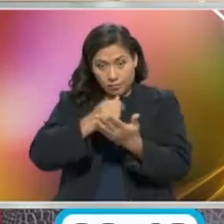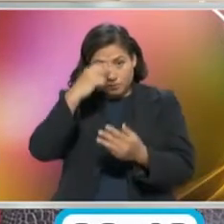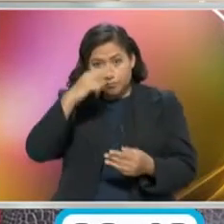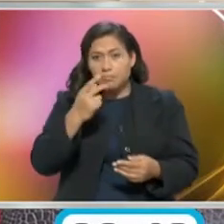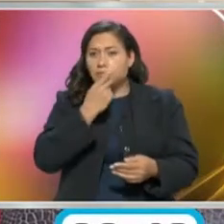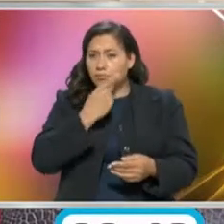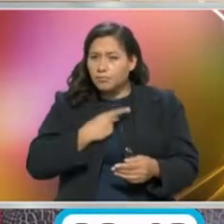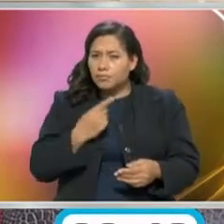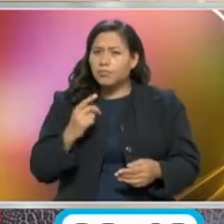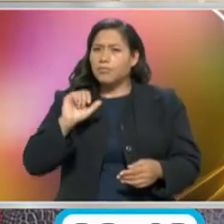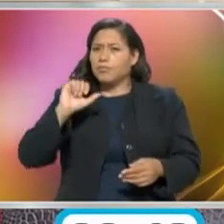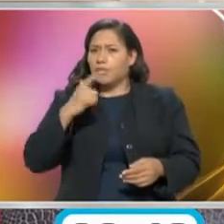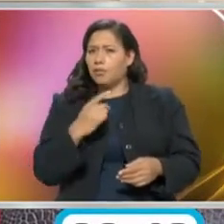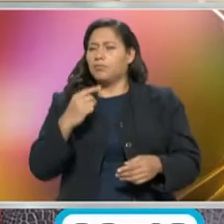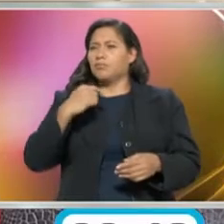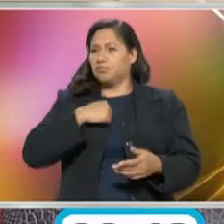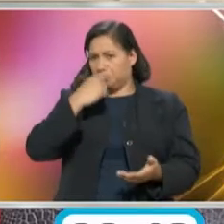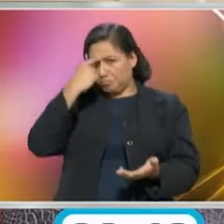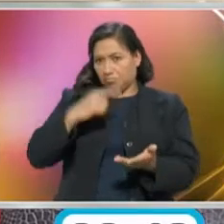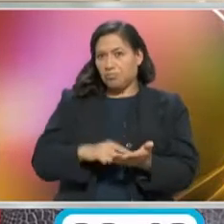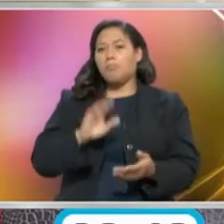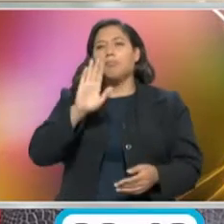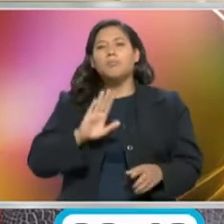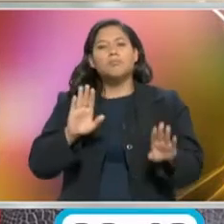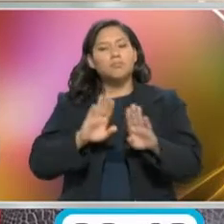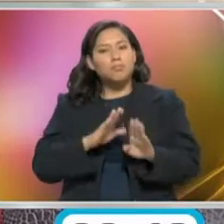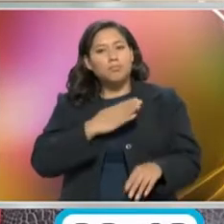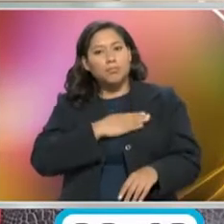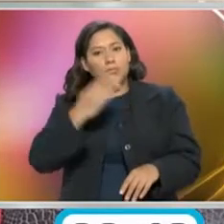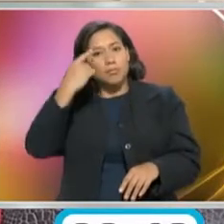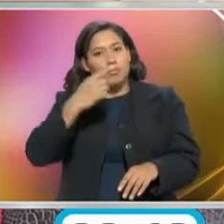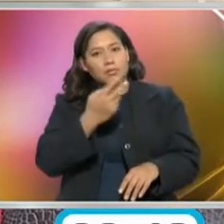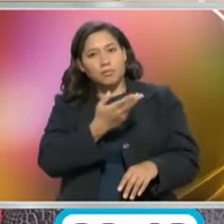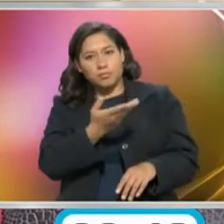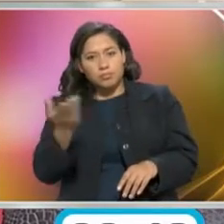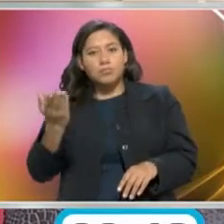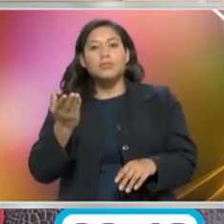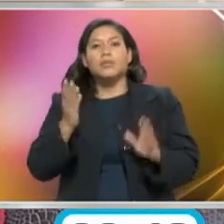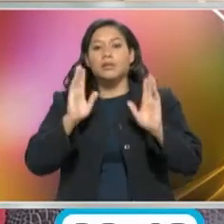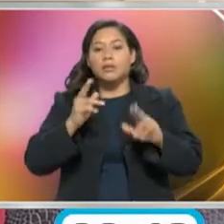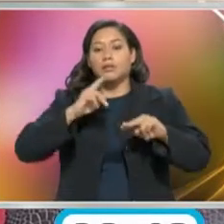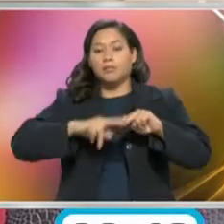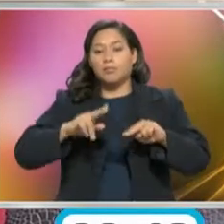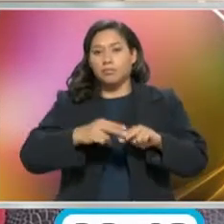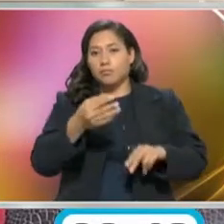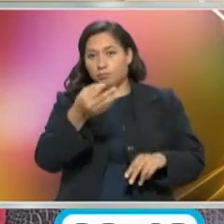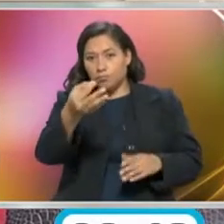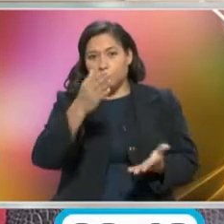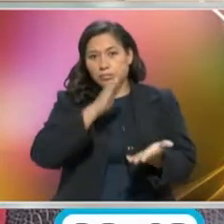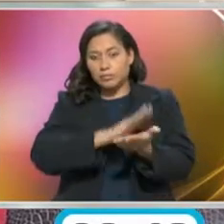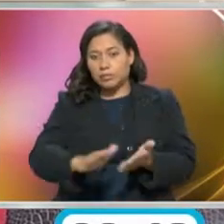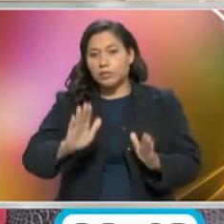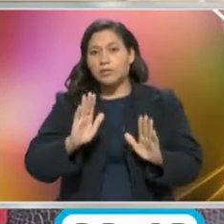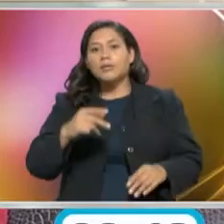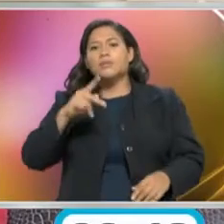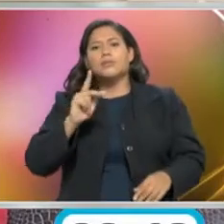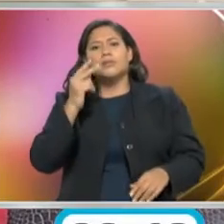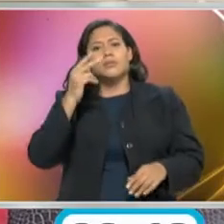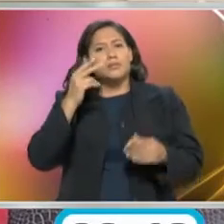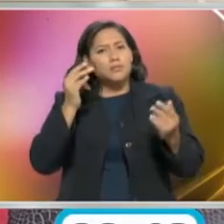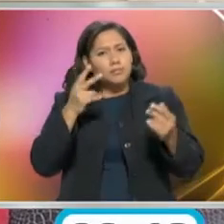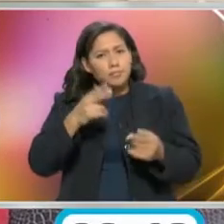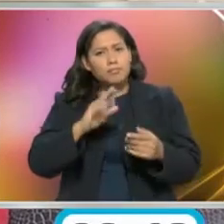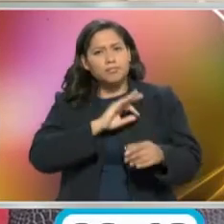Y me comentabas algo que me parece pues muy bueno para ustedes, ¿no? Que ya los boletos están agotados, pero también podemos